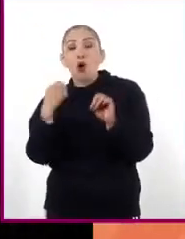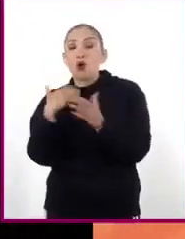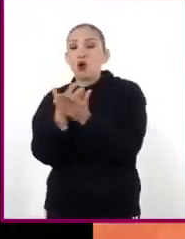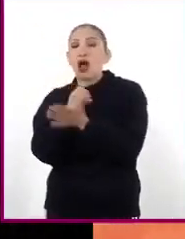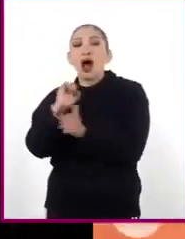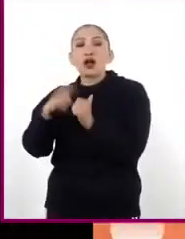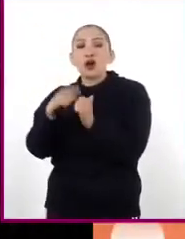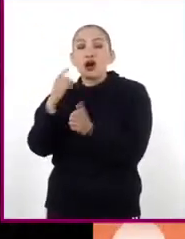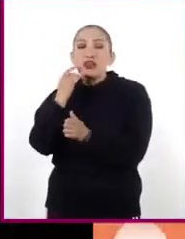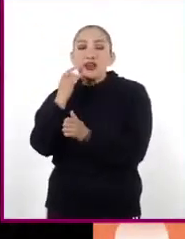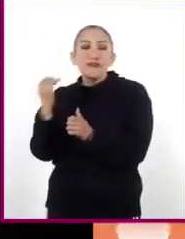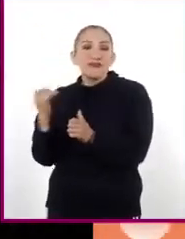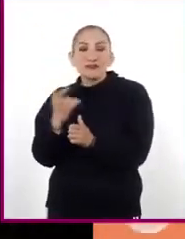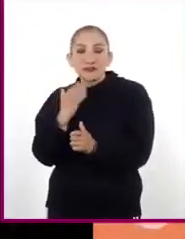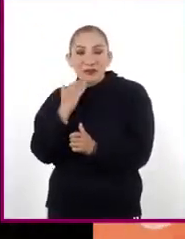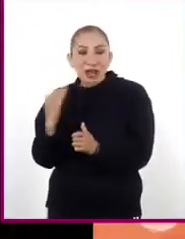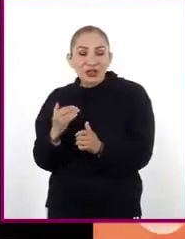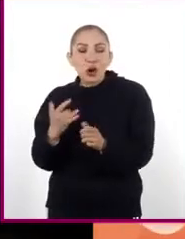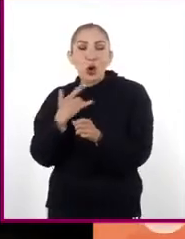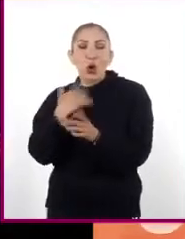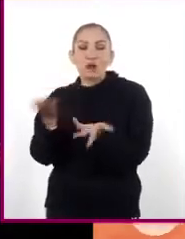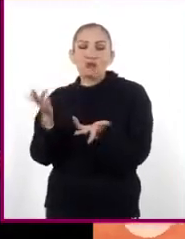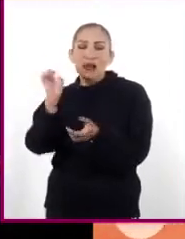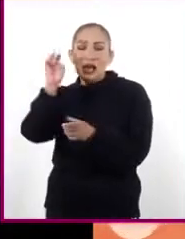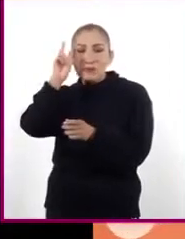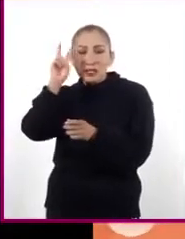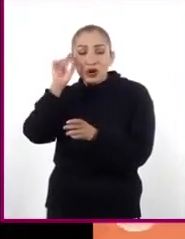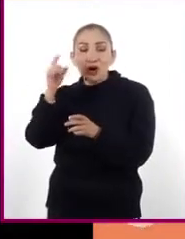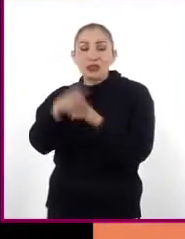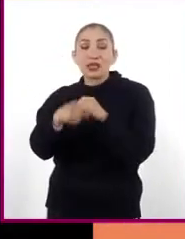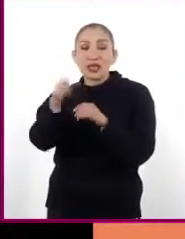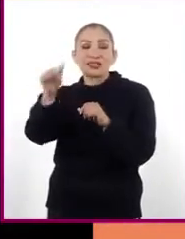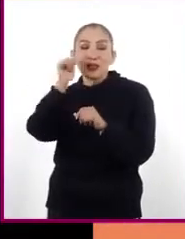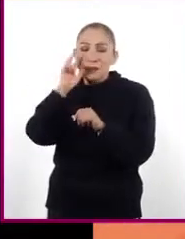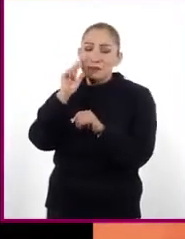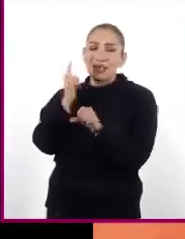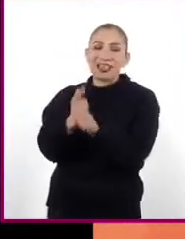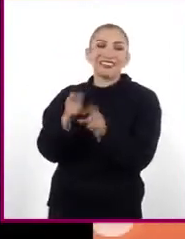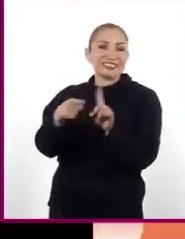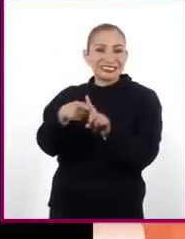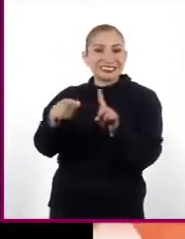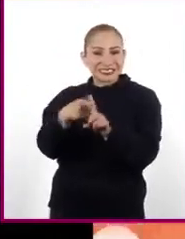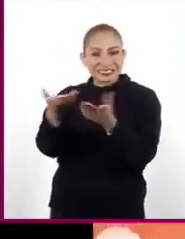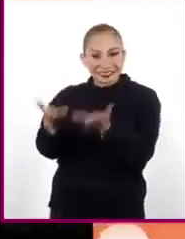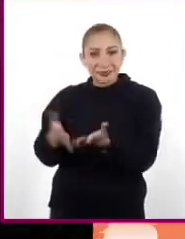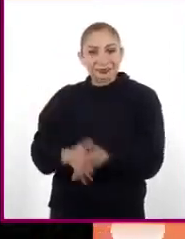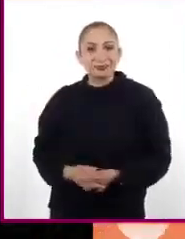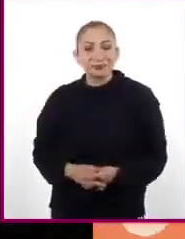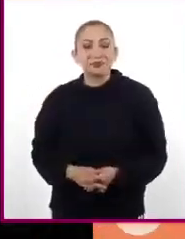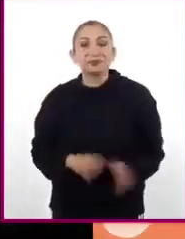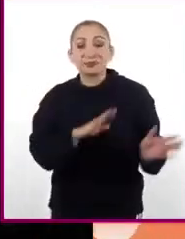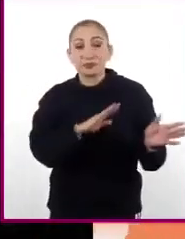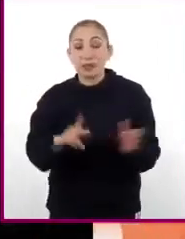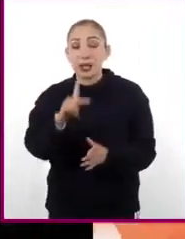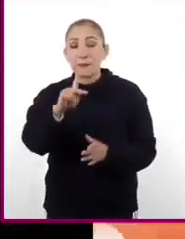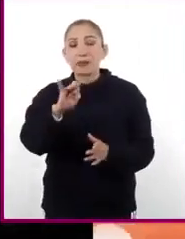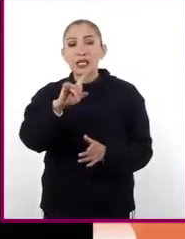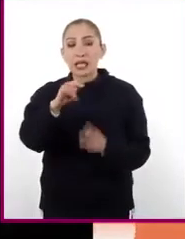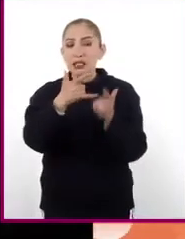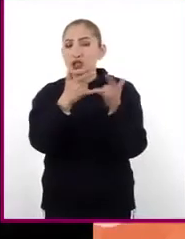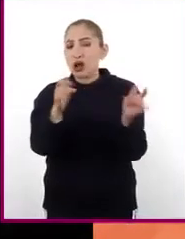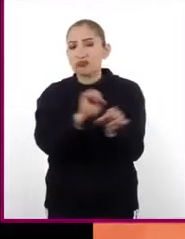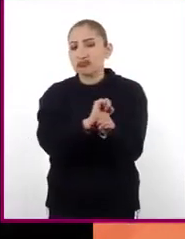de un defecto o vicio que afecta a los demás y siempre termina en una situación positiva para él. En la pieza hay una